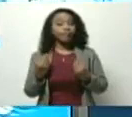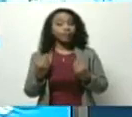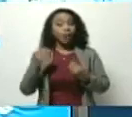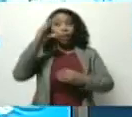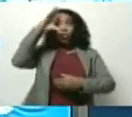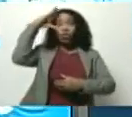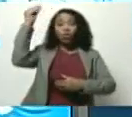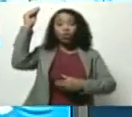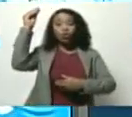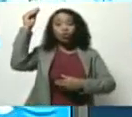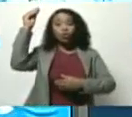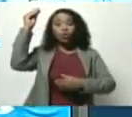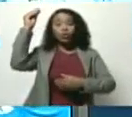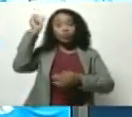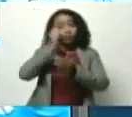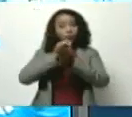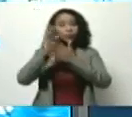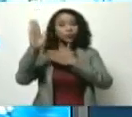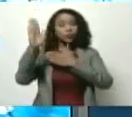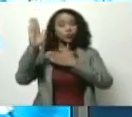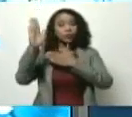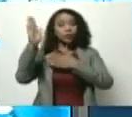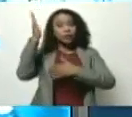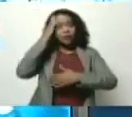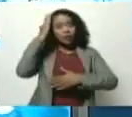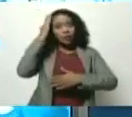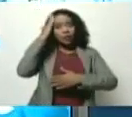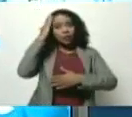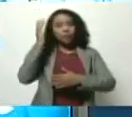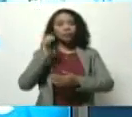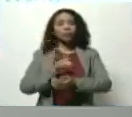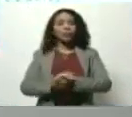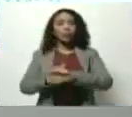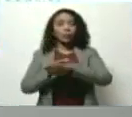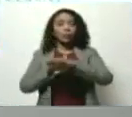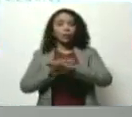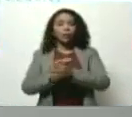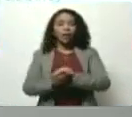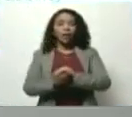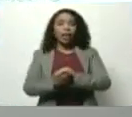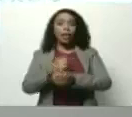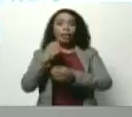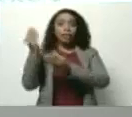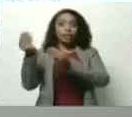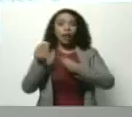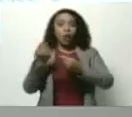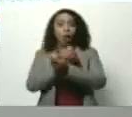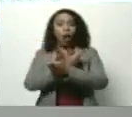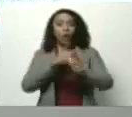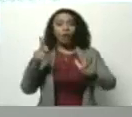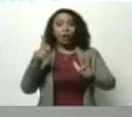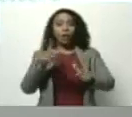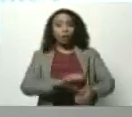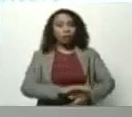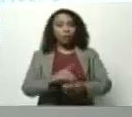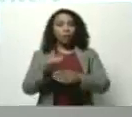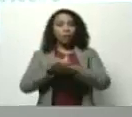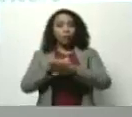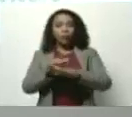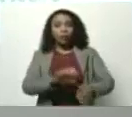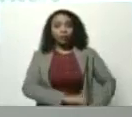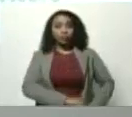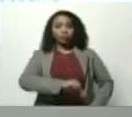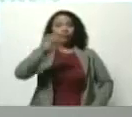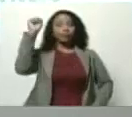en su infinita sabiduría perdón trajo el liberador el libertador a venezuela simón bolívar